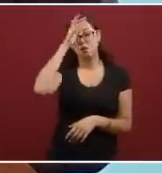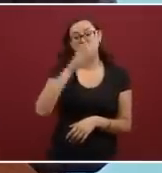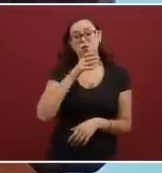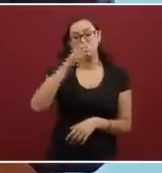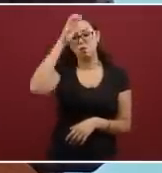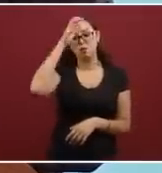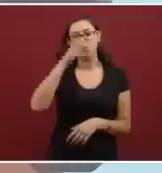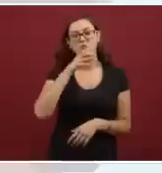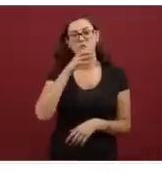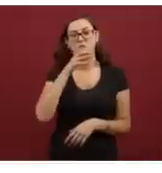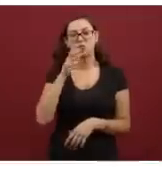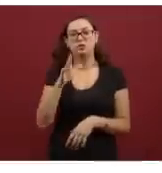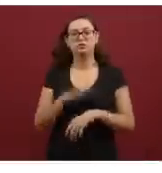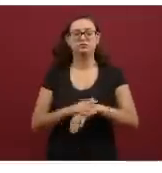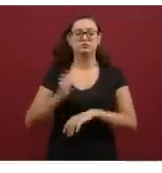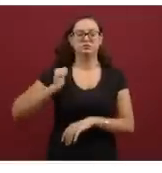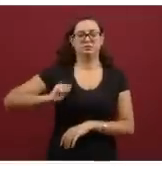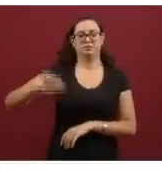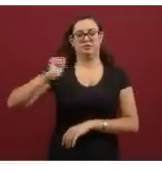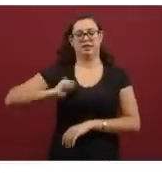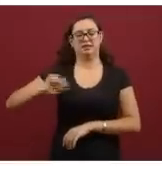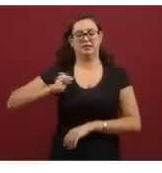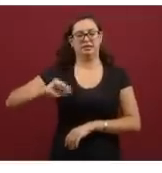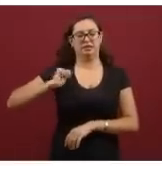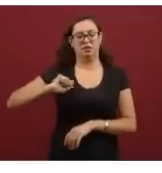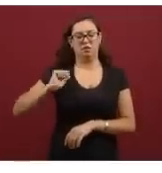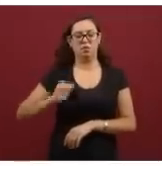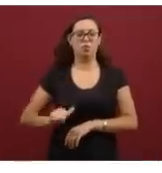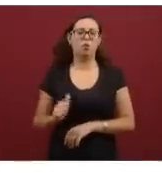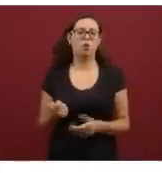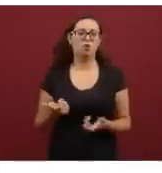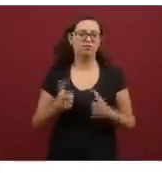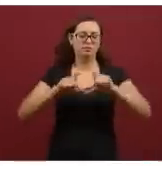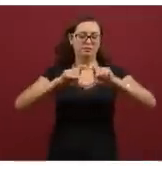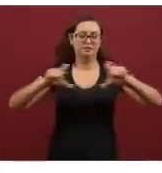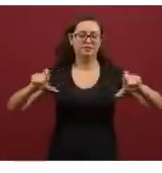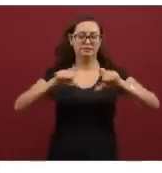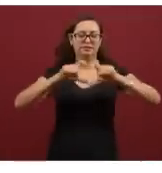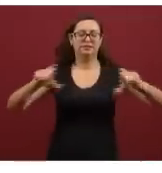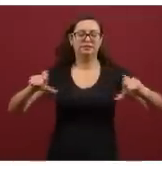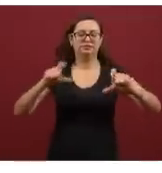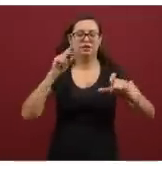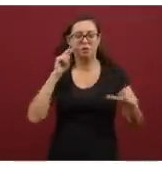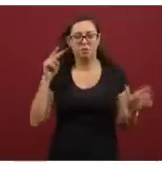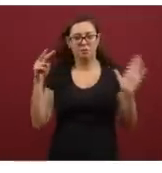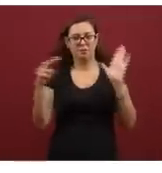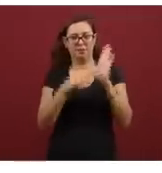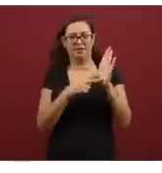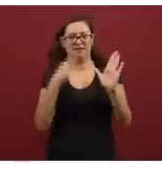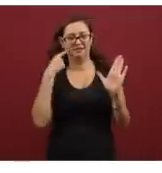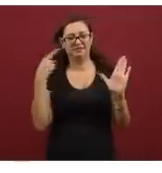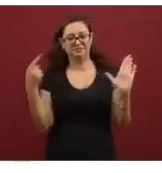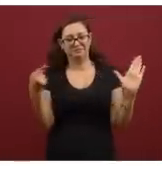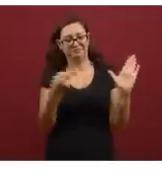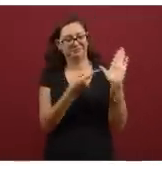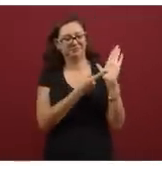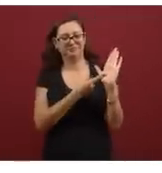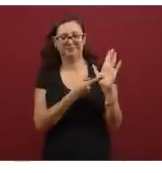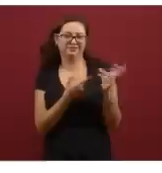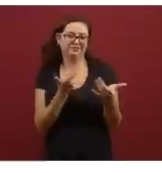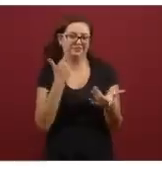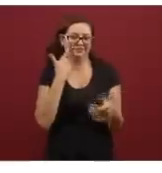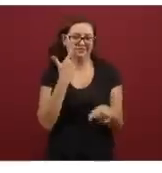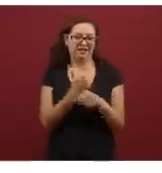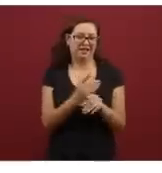mucho más rudimentario que el que encontramos en la ocasión anterior. Lo podemos ver nosotros evidente hasta en